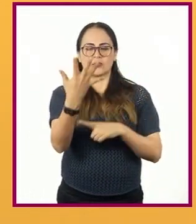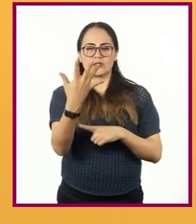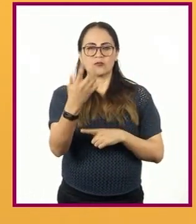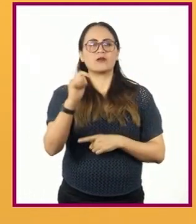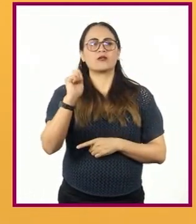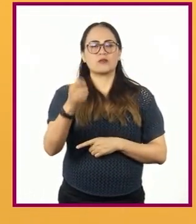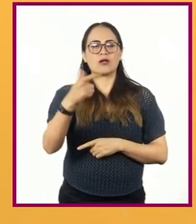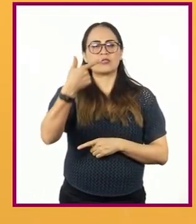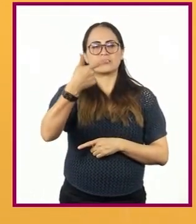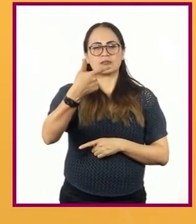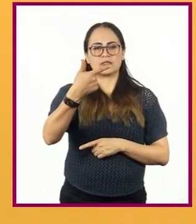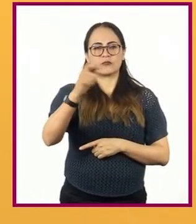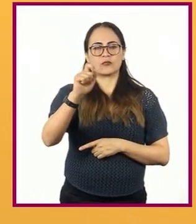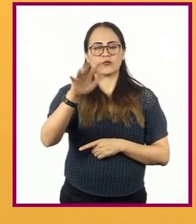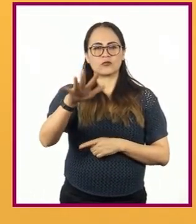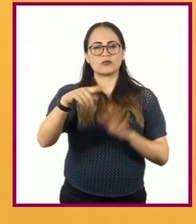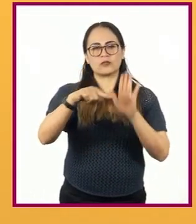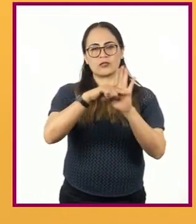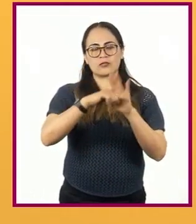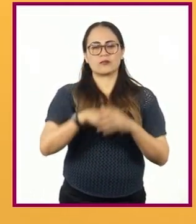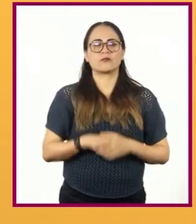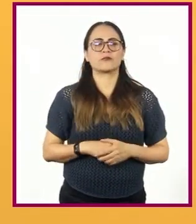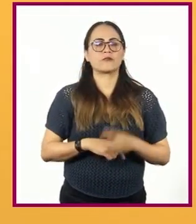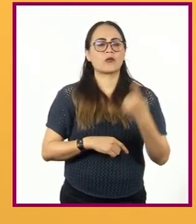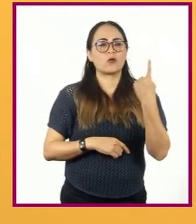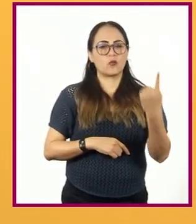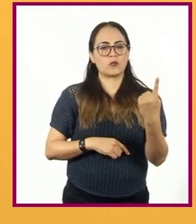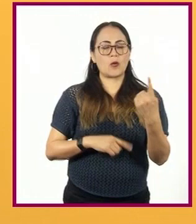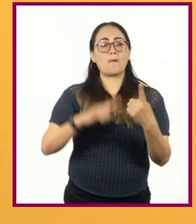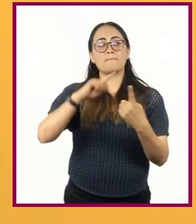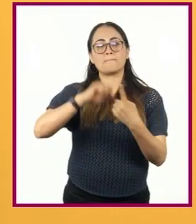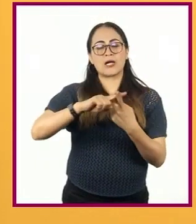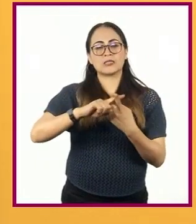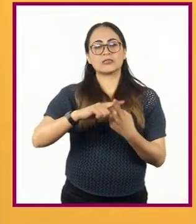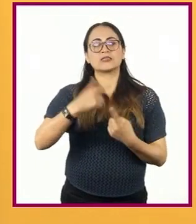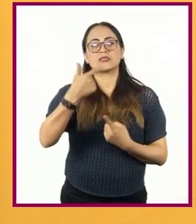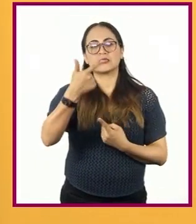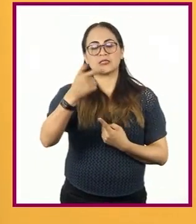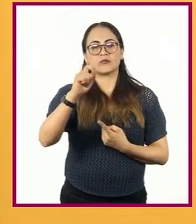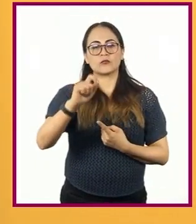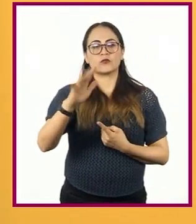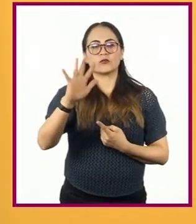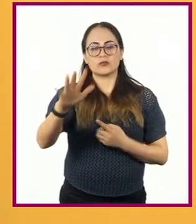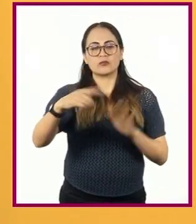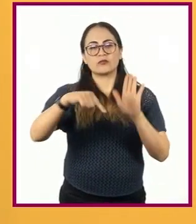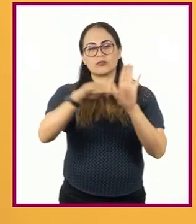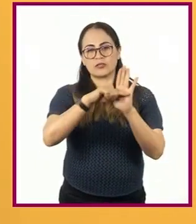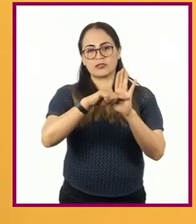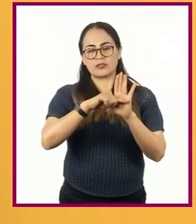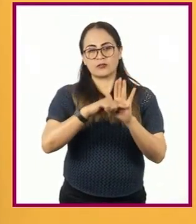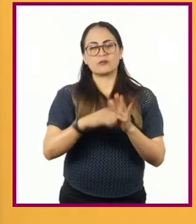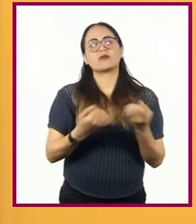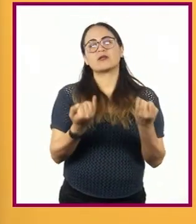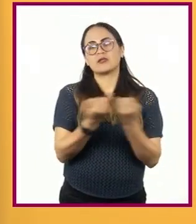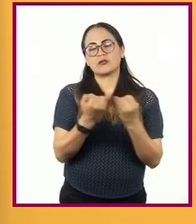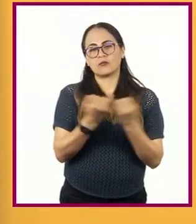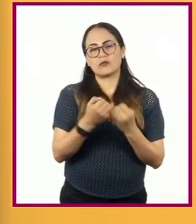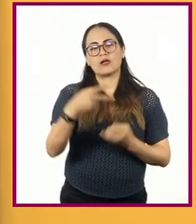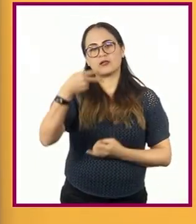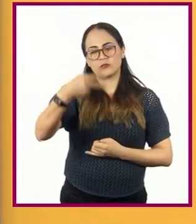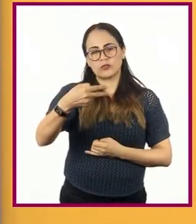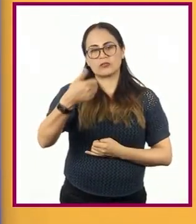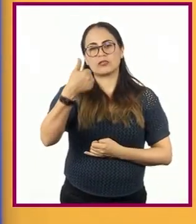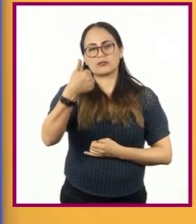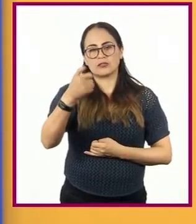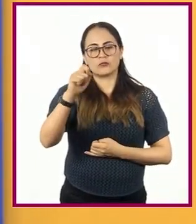7.5 negativo. Entonces, 1 más 7.5 negativo es igual a 6.5